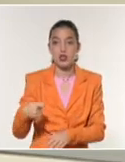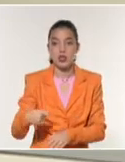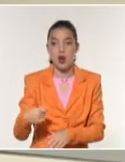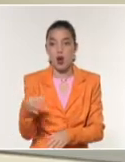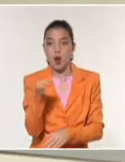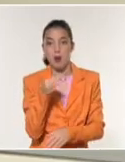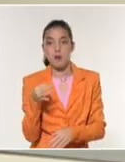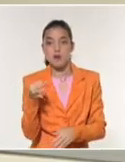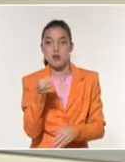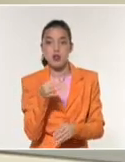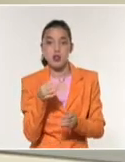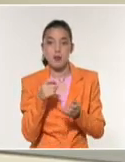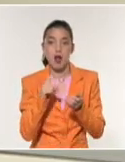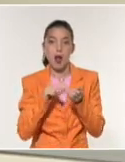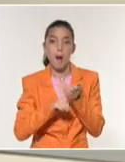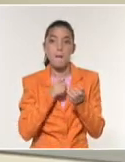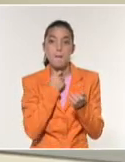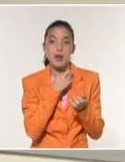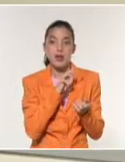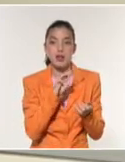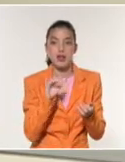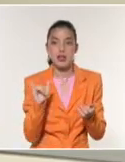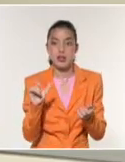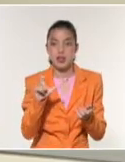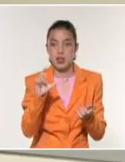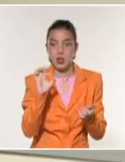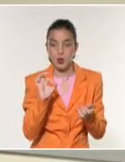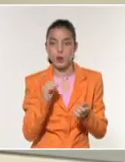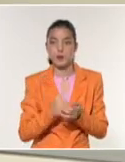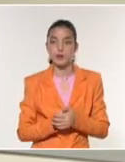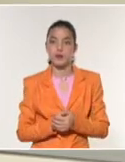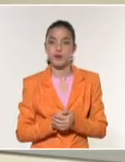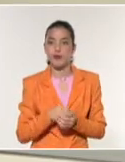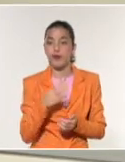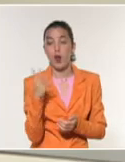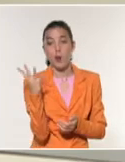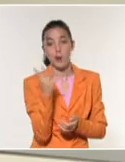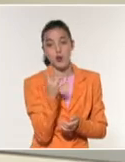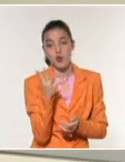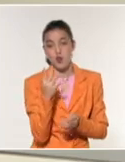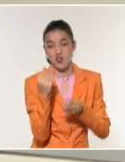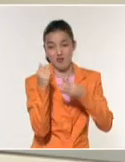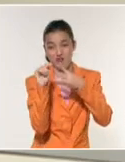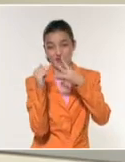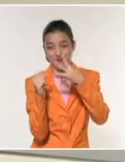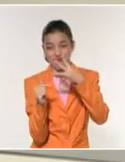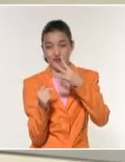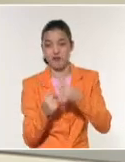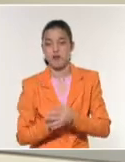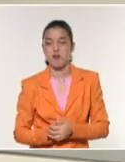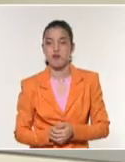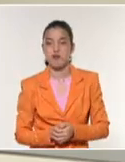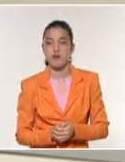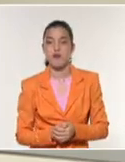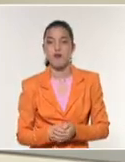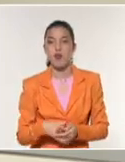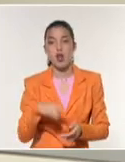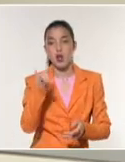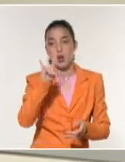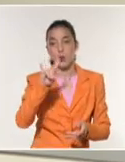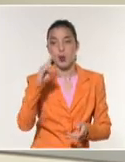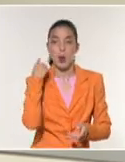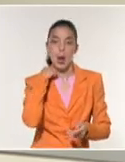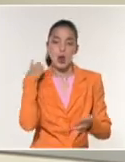por los delitos de desorden público, desacato, atentado, y se le habían impuesto una sanción conjunta de 9 años de privación de